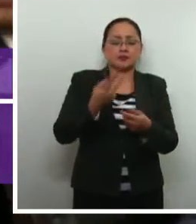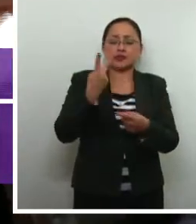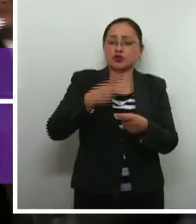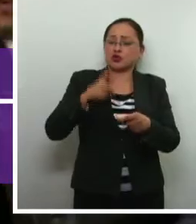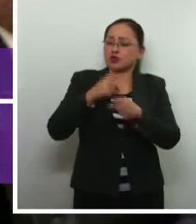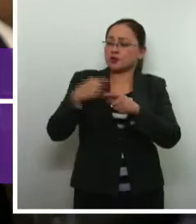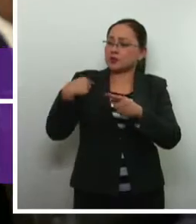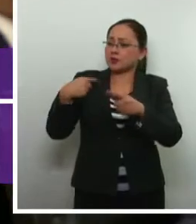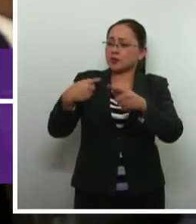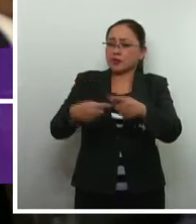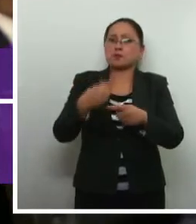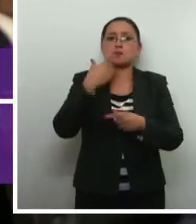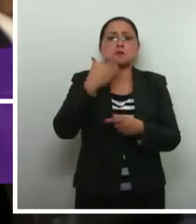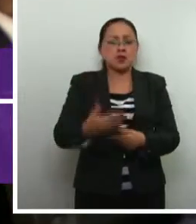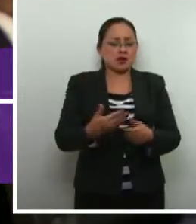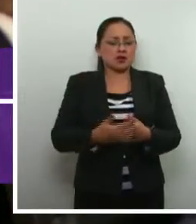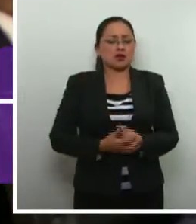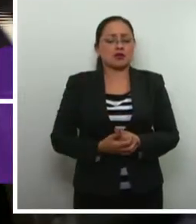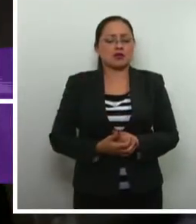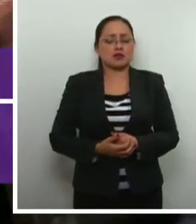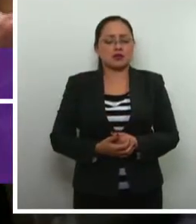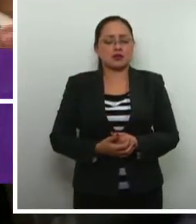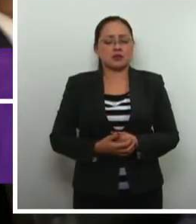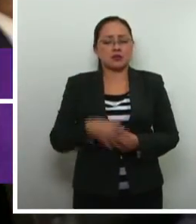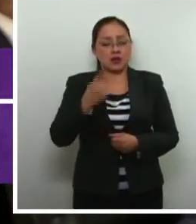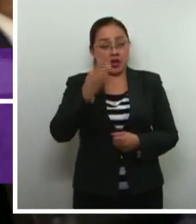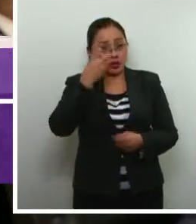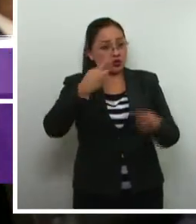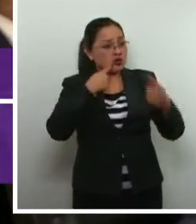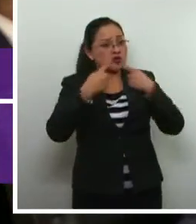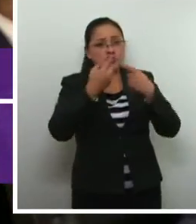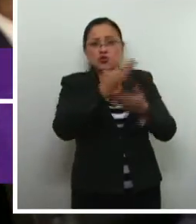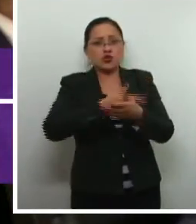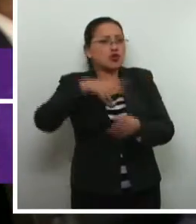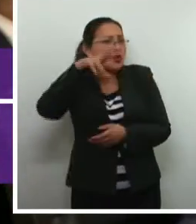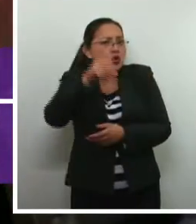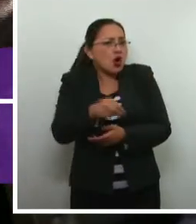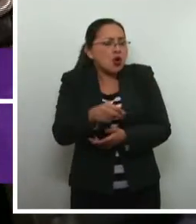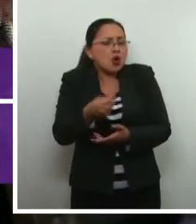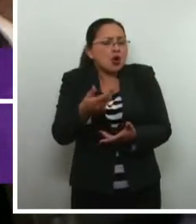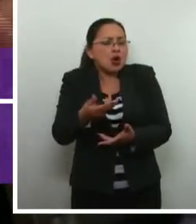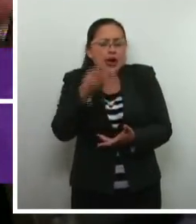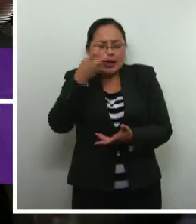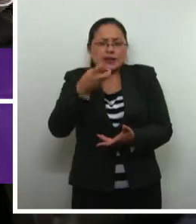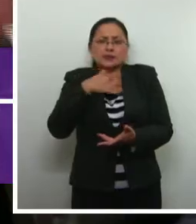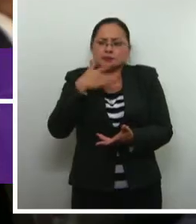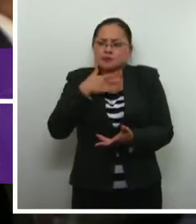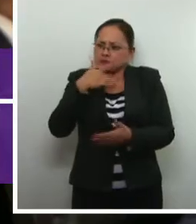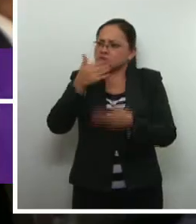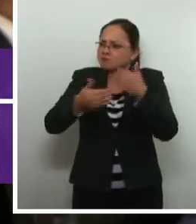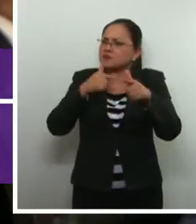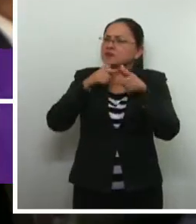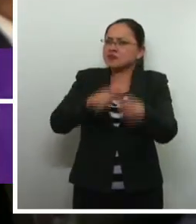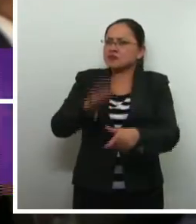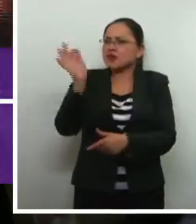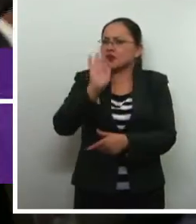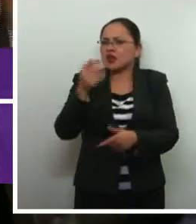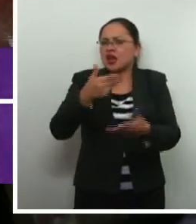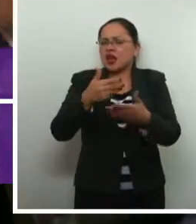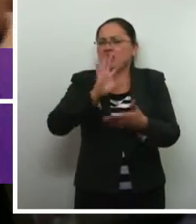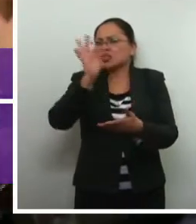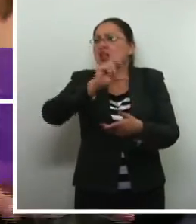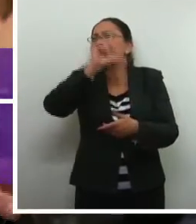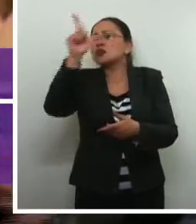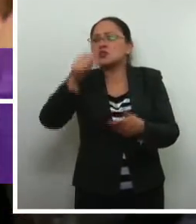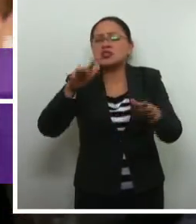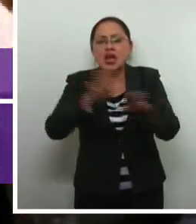todo. Eso no está sujeto a discusión, señor presidente. Será perfectible, seguramente, pero hasta hoy ha dado muy